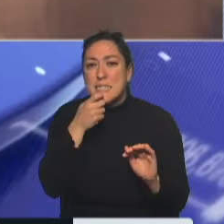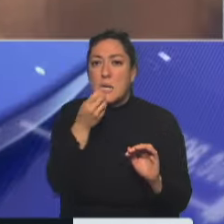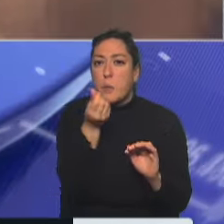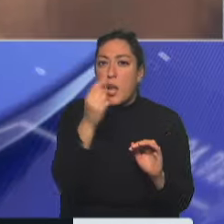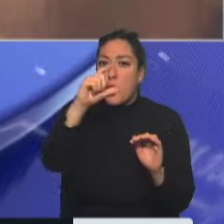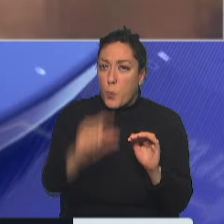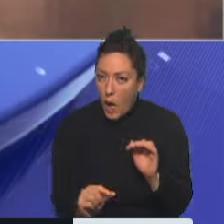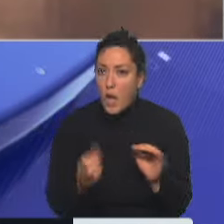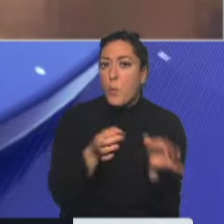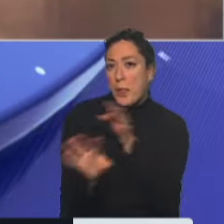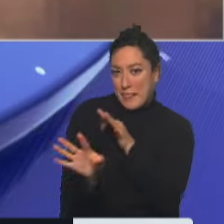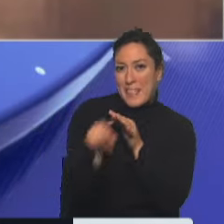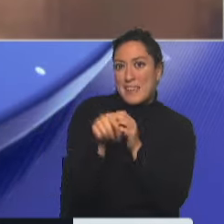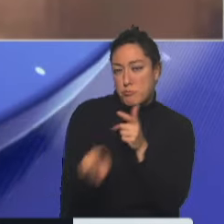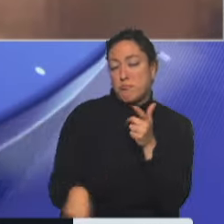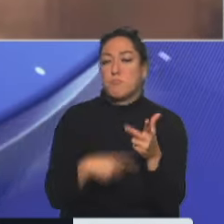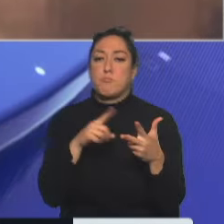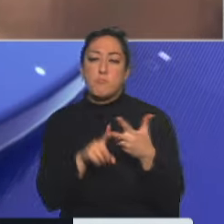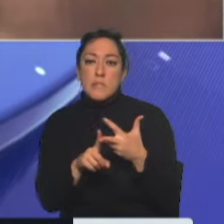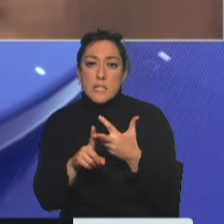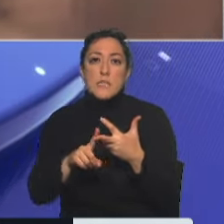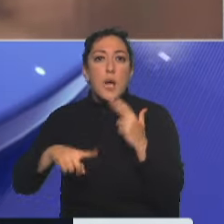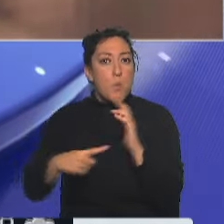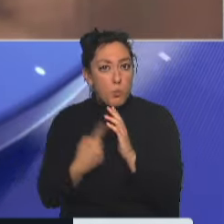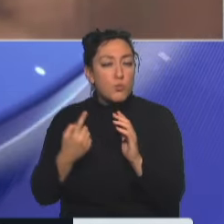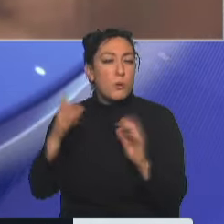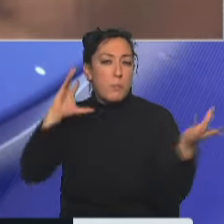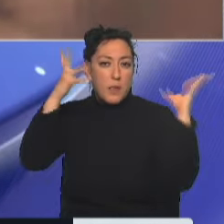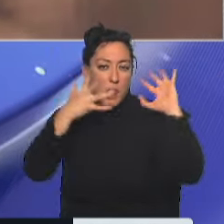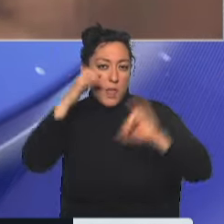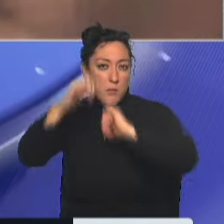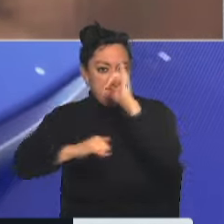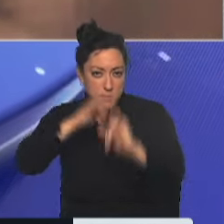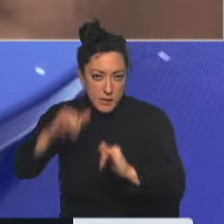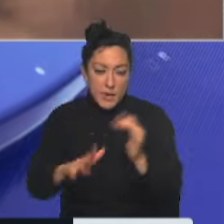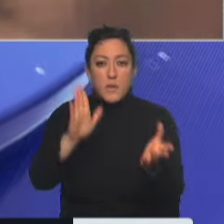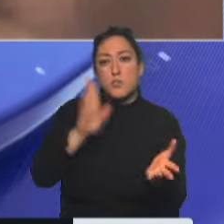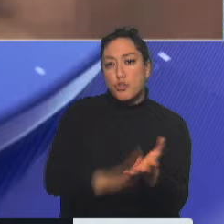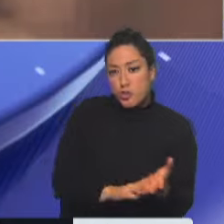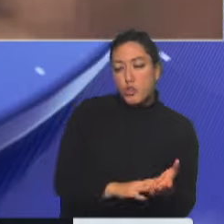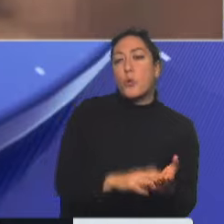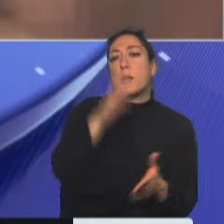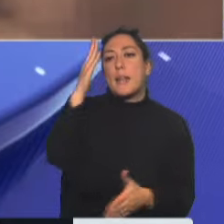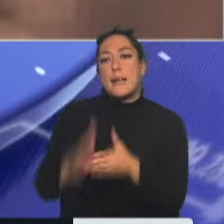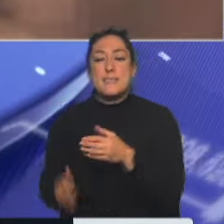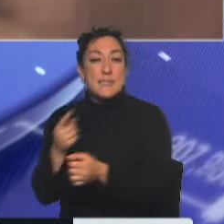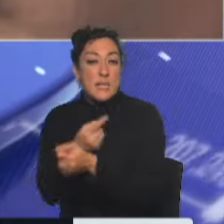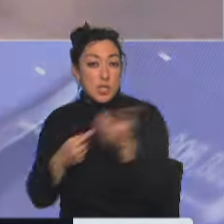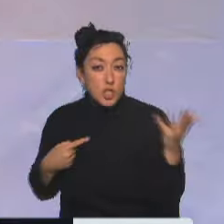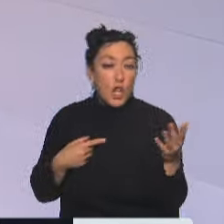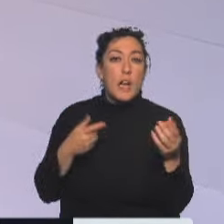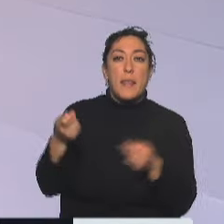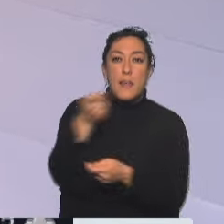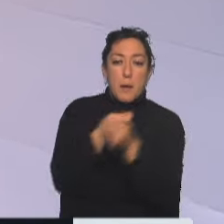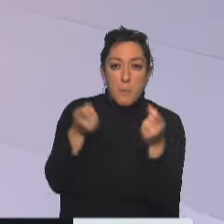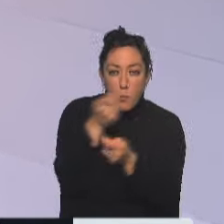determinado valor. La tercera condición que habló Milei y que hace falta para levantar las restricciones a la compra de moneda